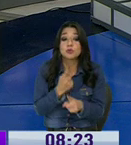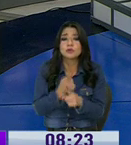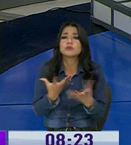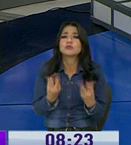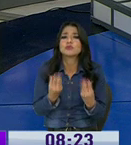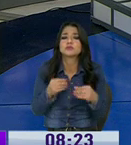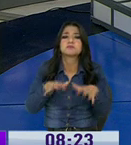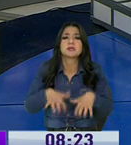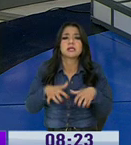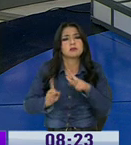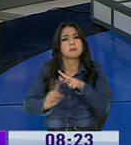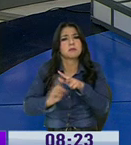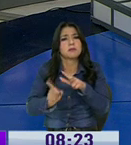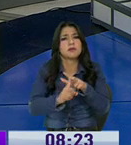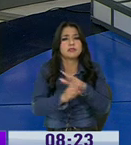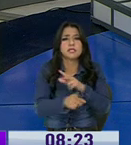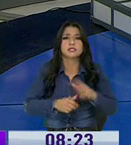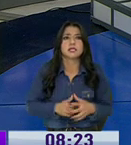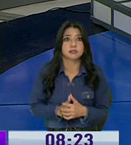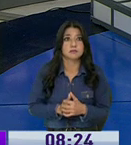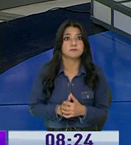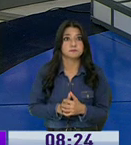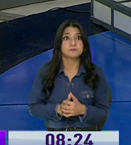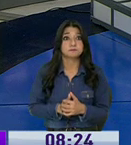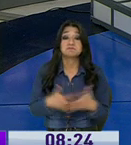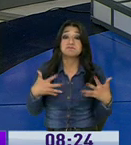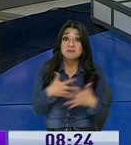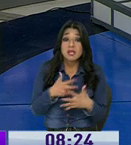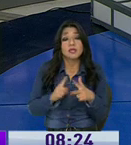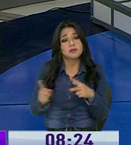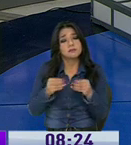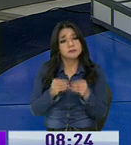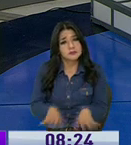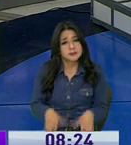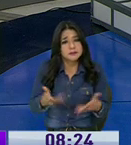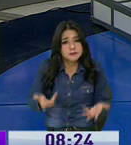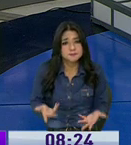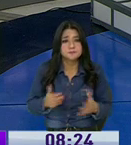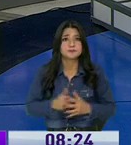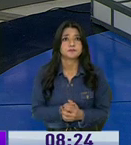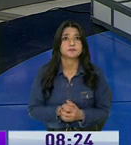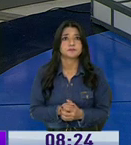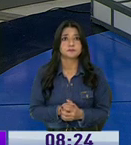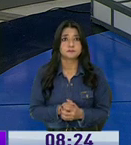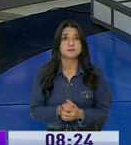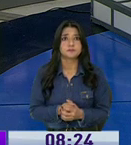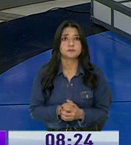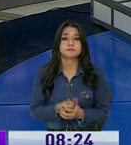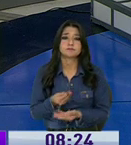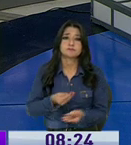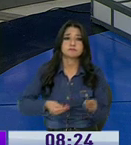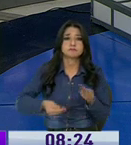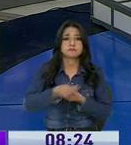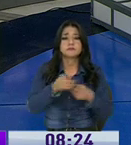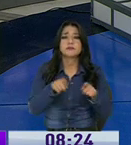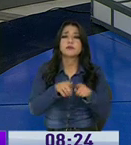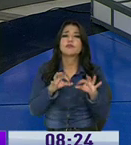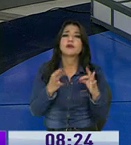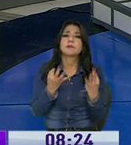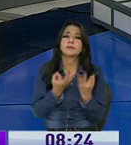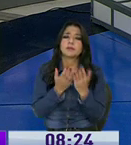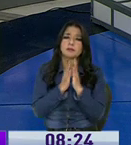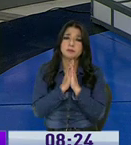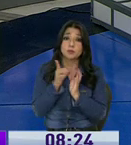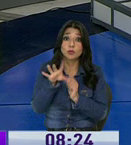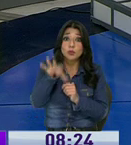de perritos perdidos que salen de sus casas asustados y se pierden. Imagínense, recompensa a la gente también, son parte de la familia, así que por favor,